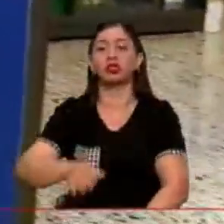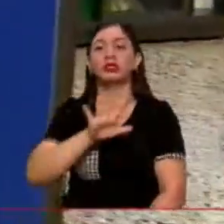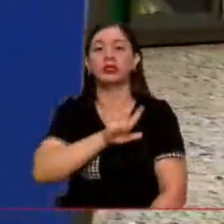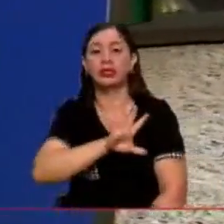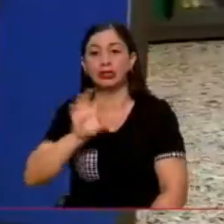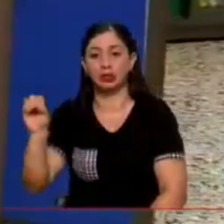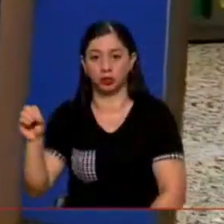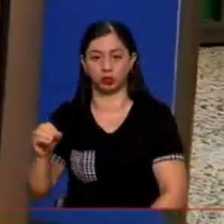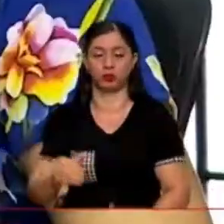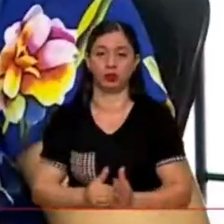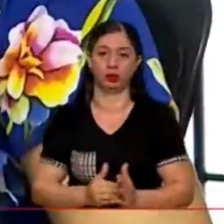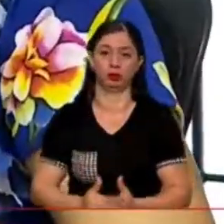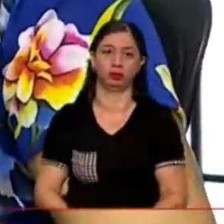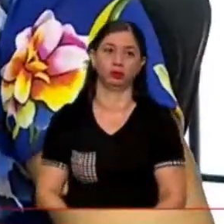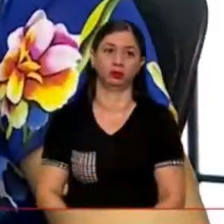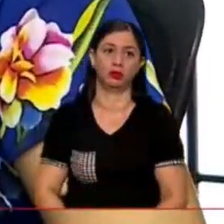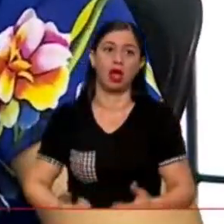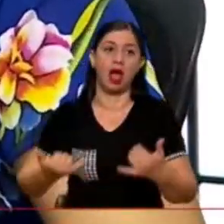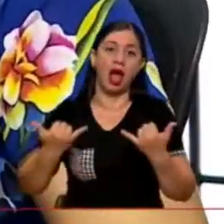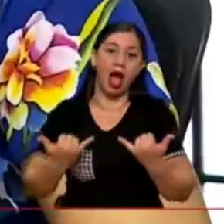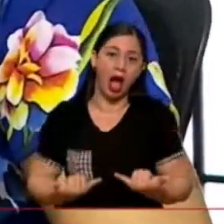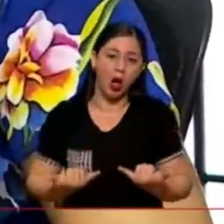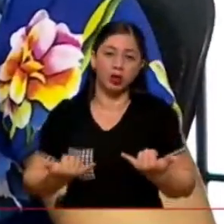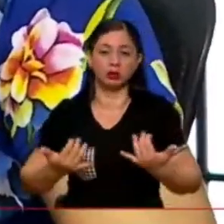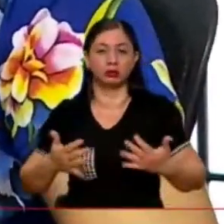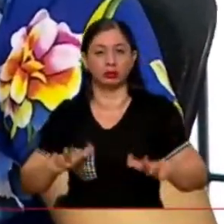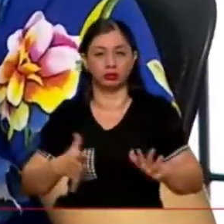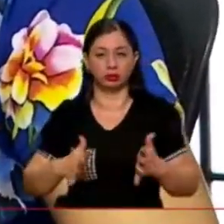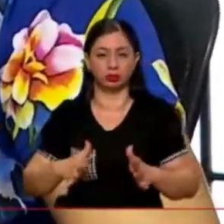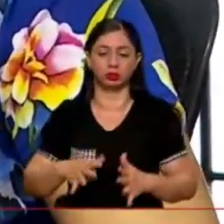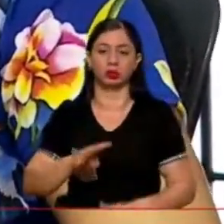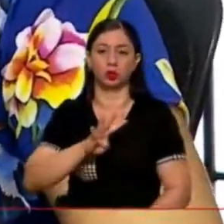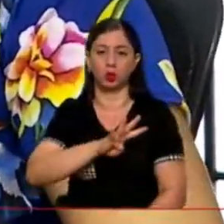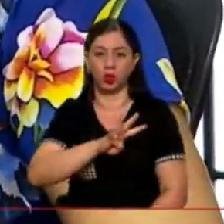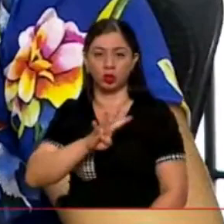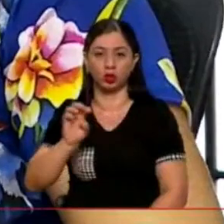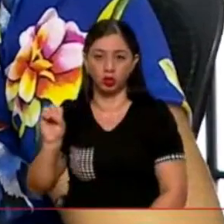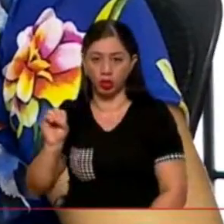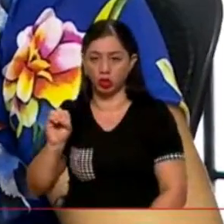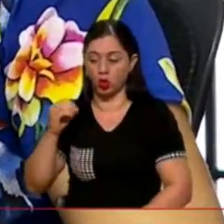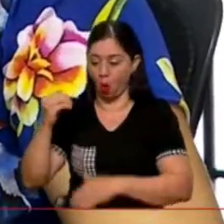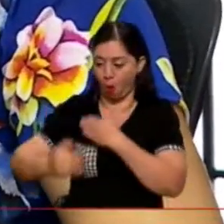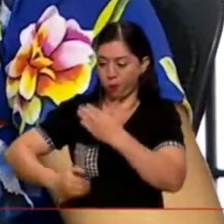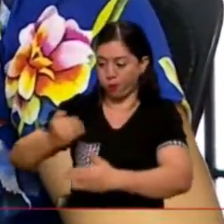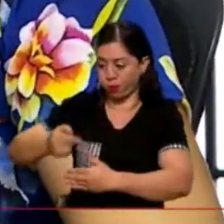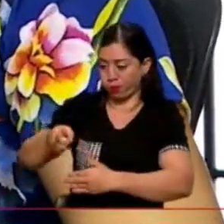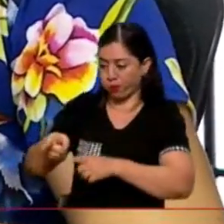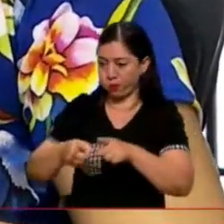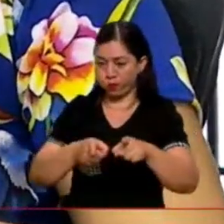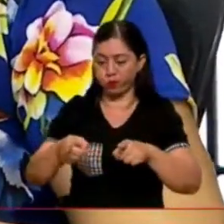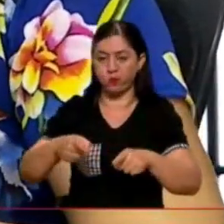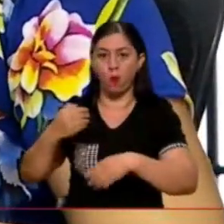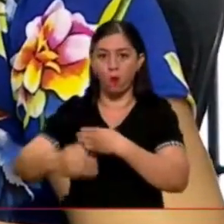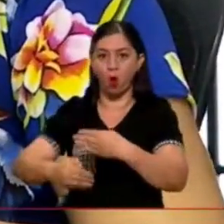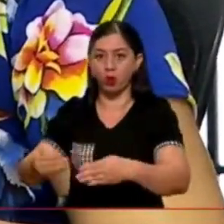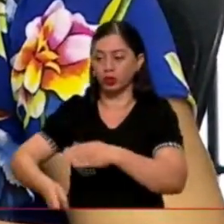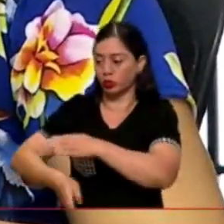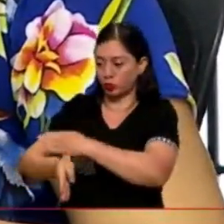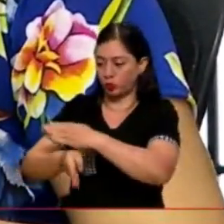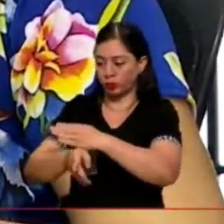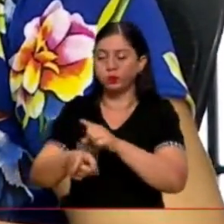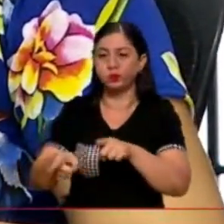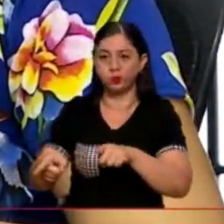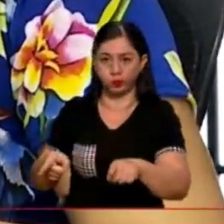mil pesos. En este momento tenemos aproximadamente 400 procesos activos,